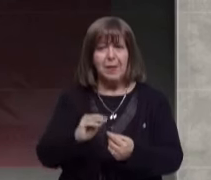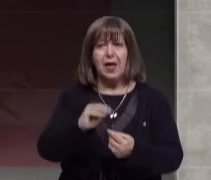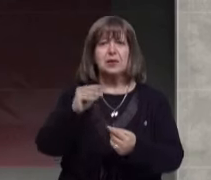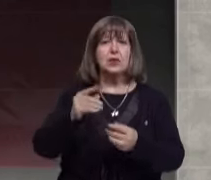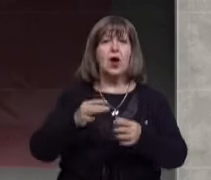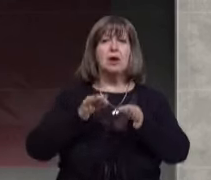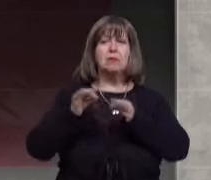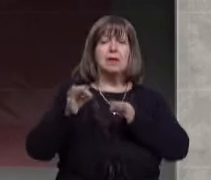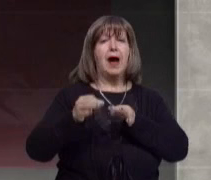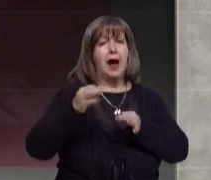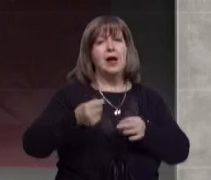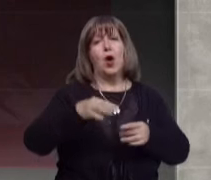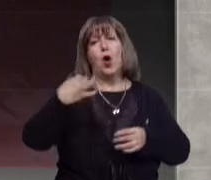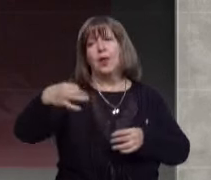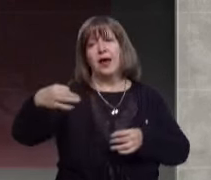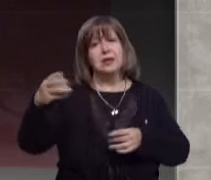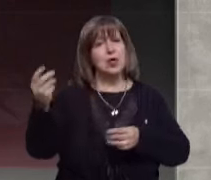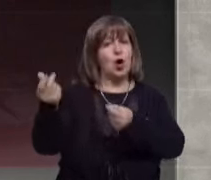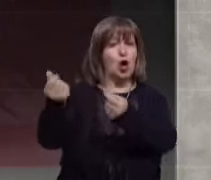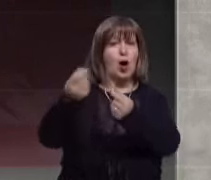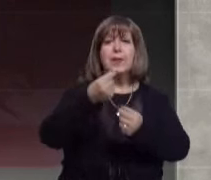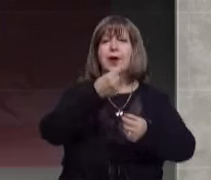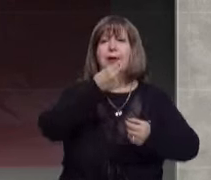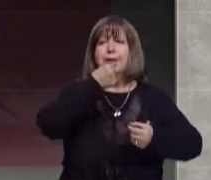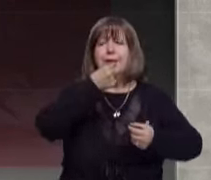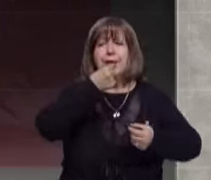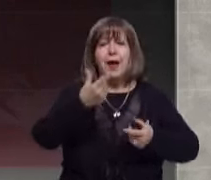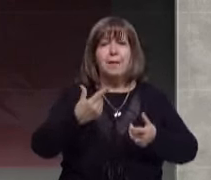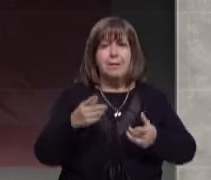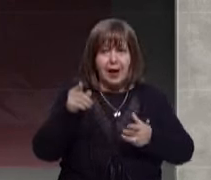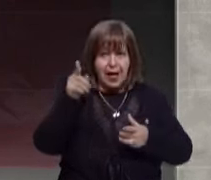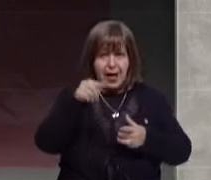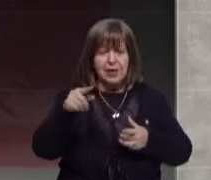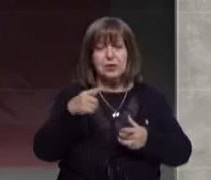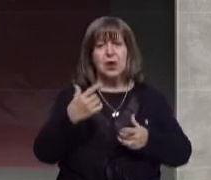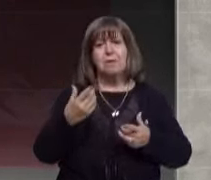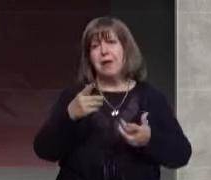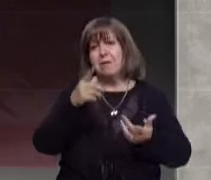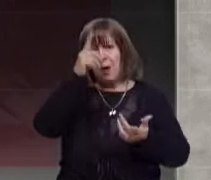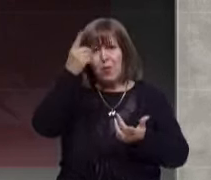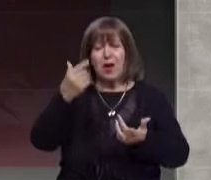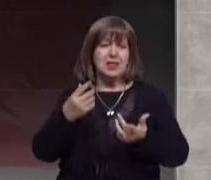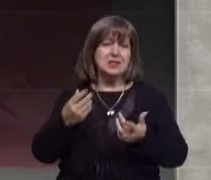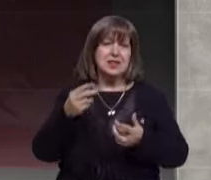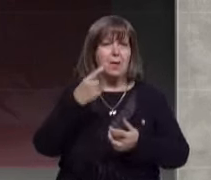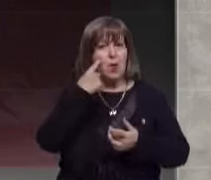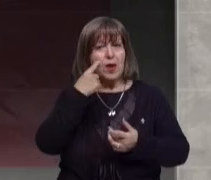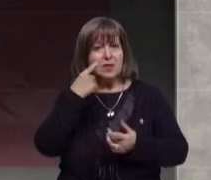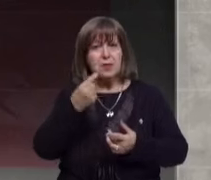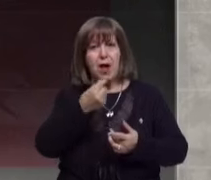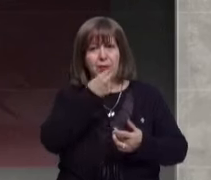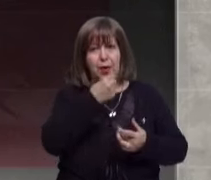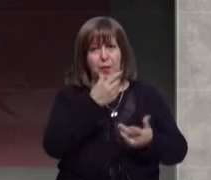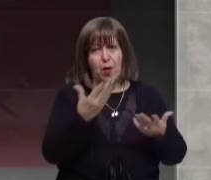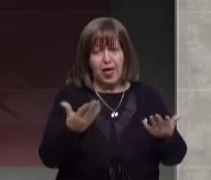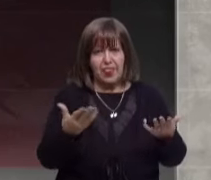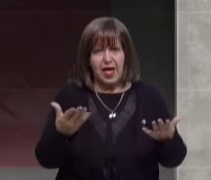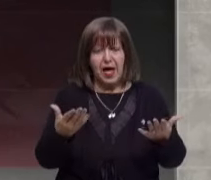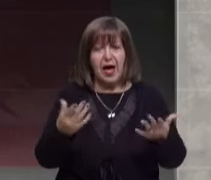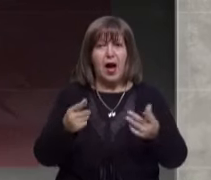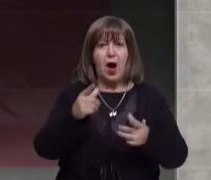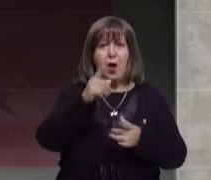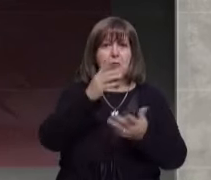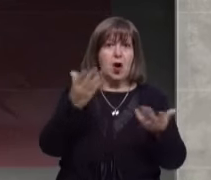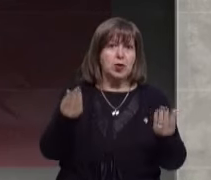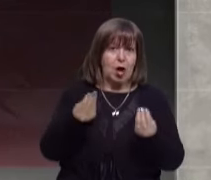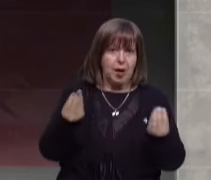puntos estratégicos, tengan el alcoholímetro para poder registrar los grados de alcohol de aquellos conductores en estado de